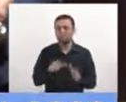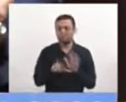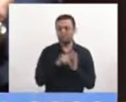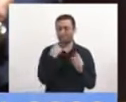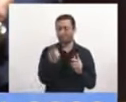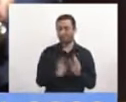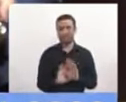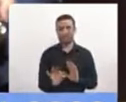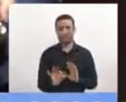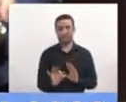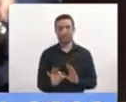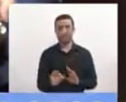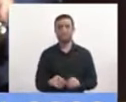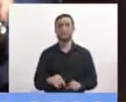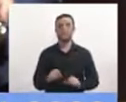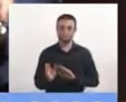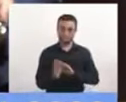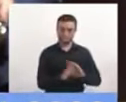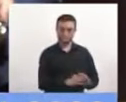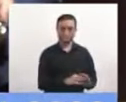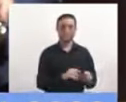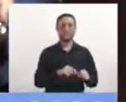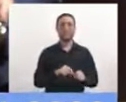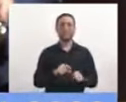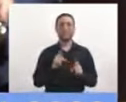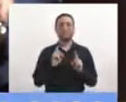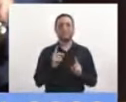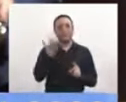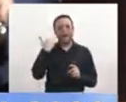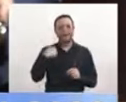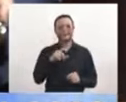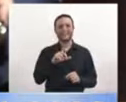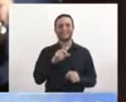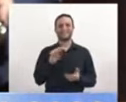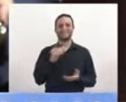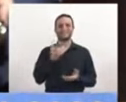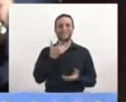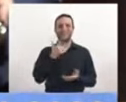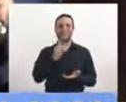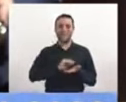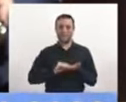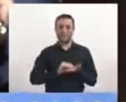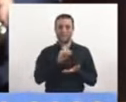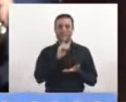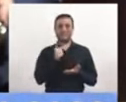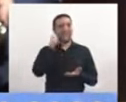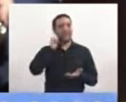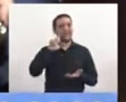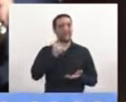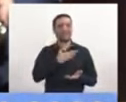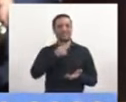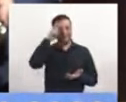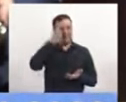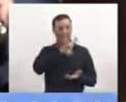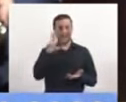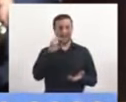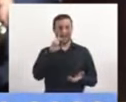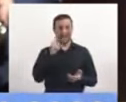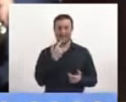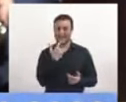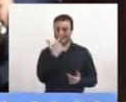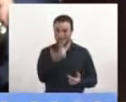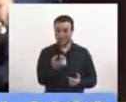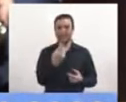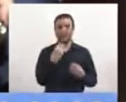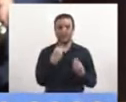diputada Tagliaferri, hay dos cláusulas específicas de este consenso fiscal, que es que no se puede hacer reclamos, hay que desistir de todos los reclamos,